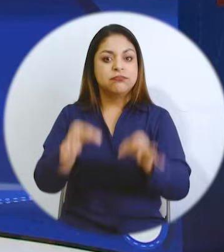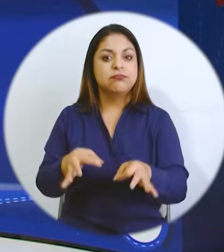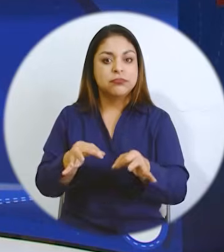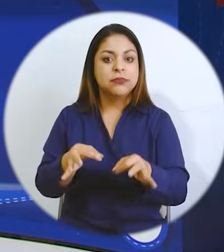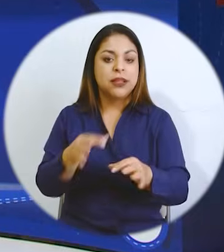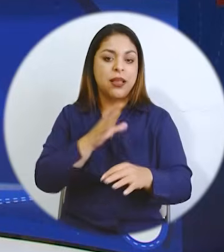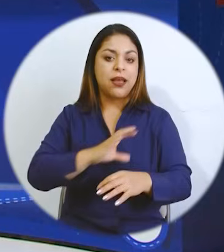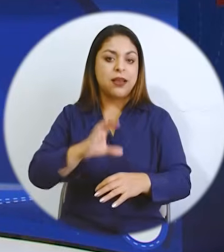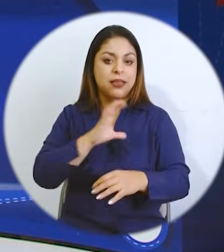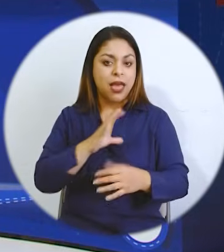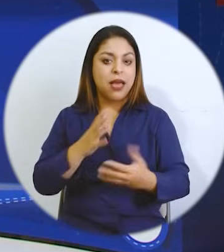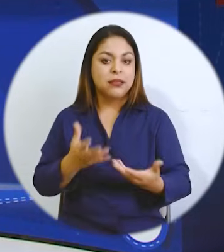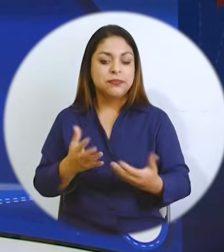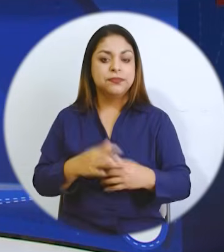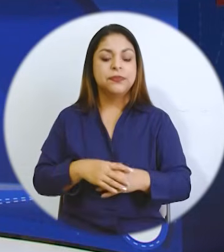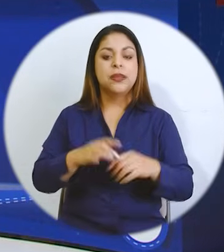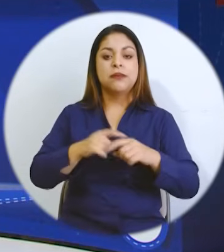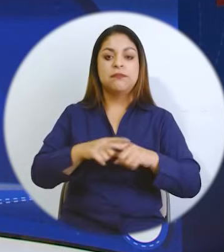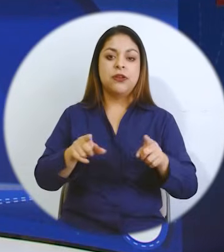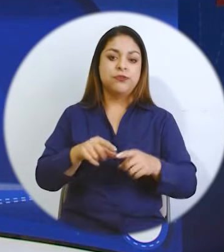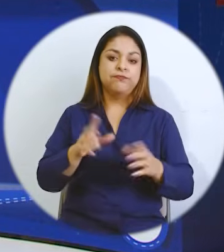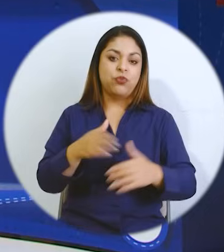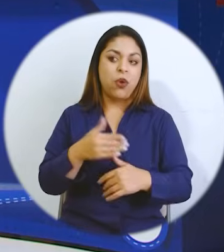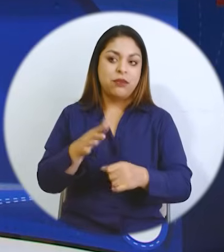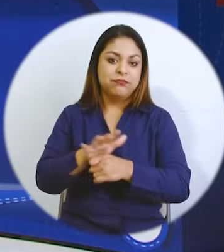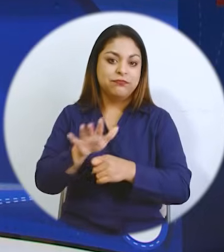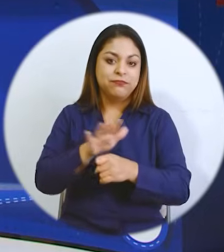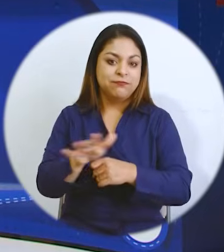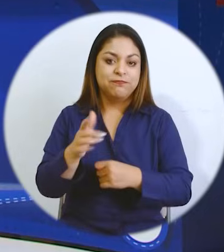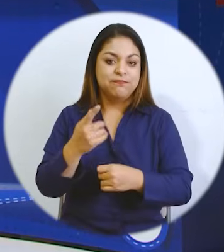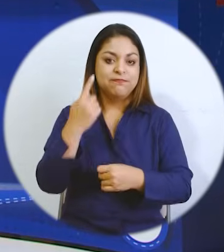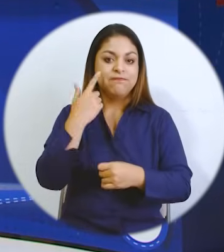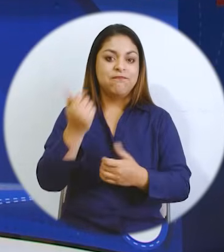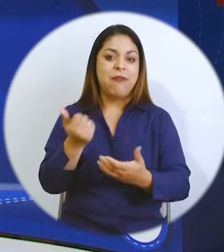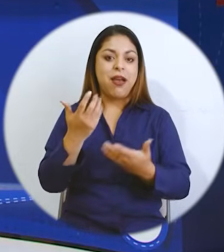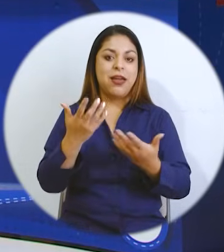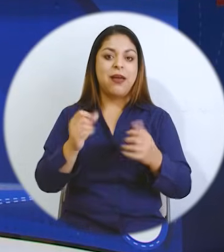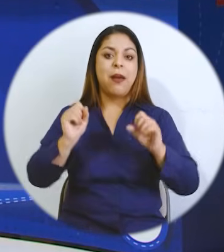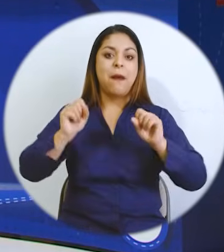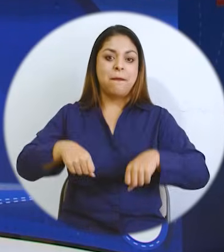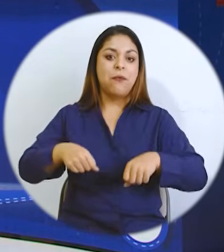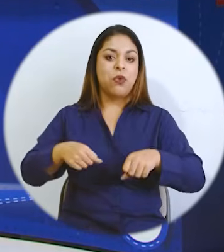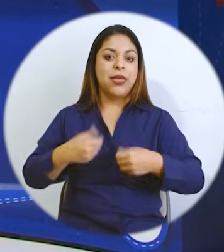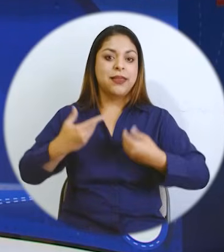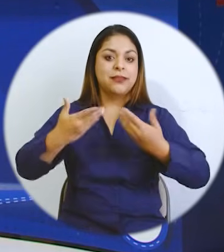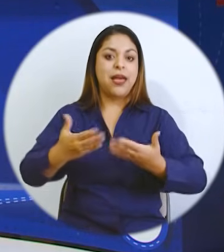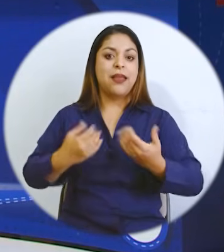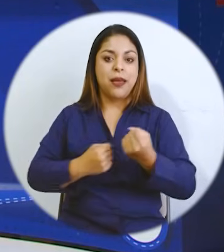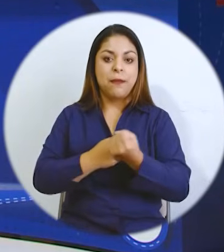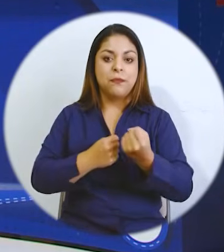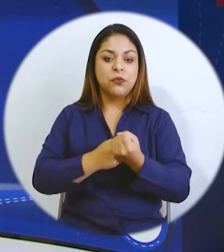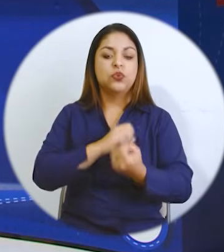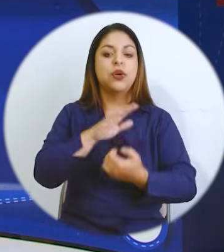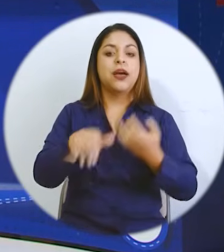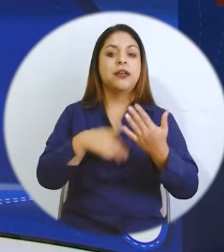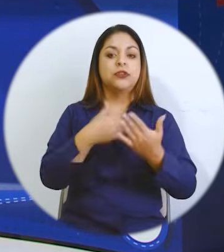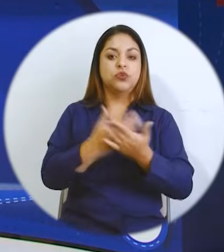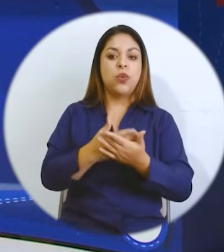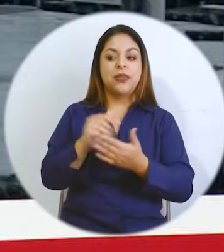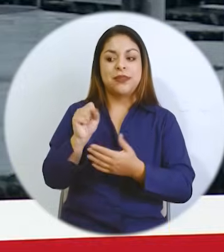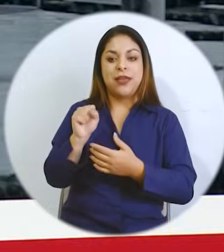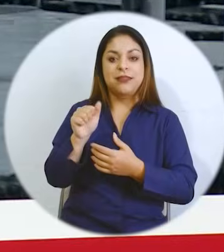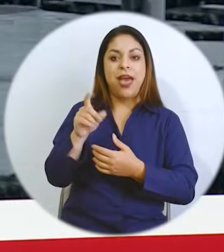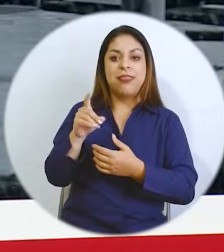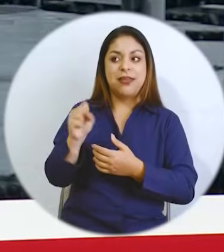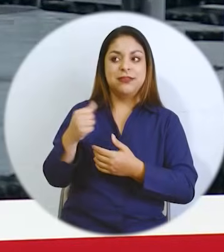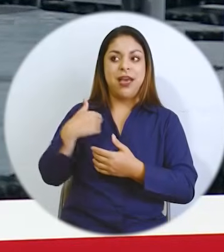decisiones en las líneas bases de calidad que hay, pero tampoco damos abasto para poder brindarle ese apoyo a todas las asadas que hay